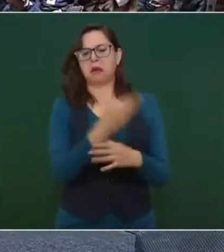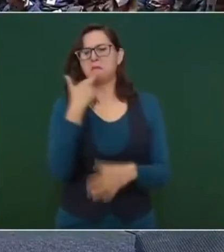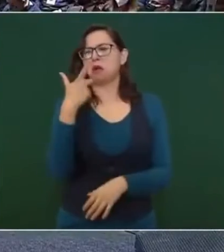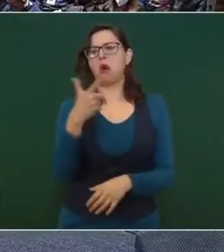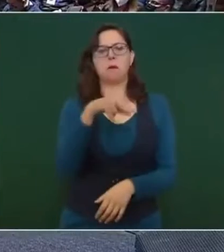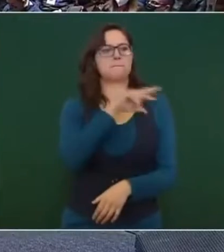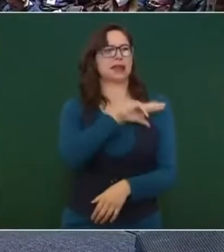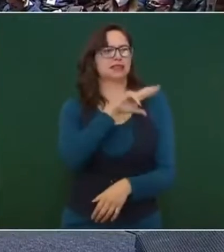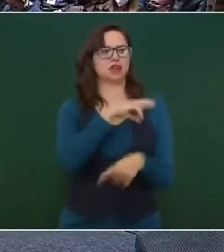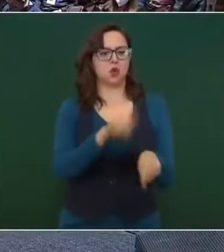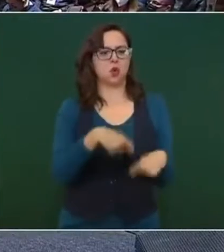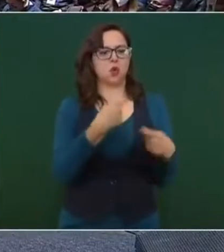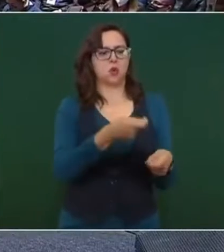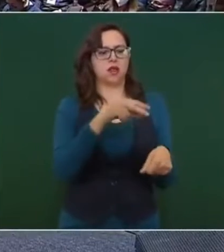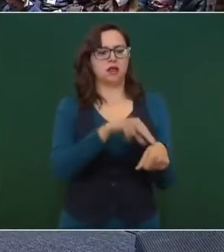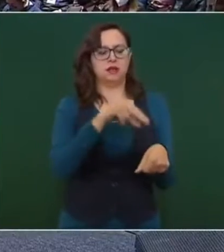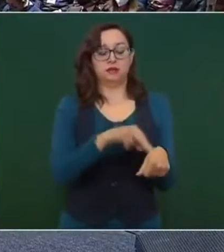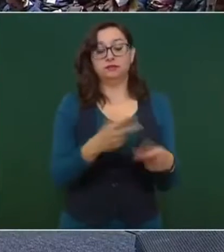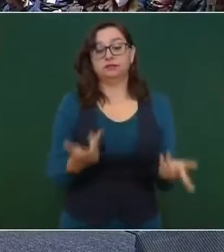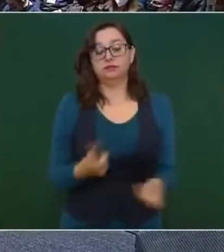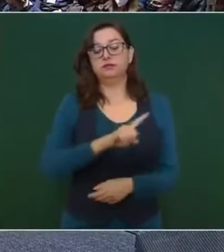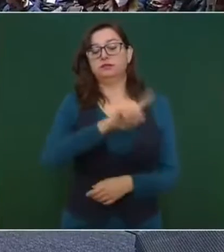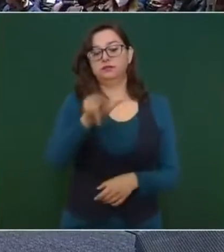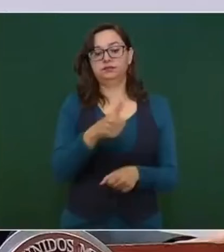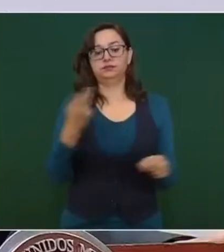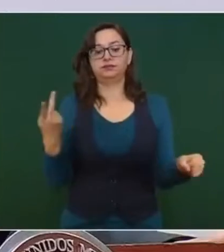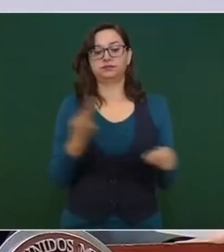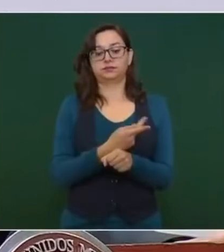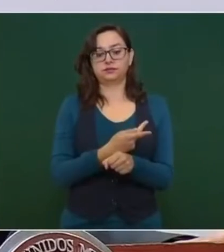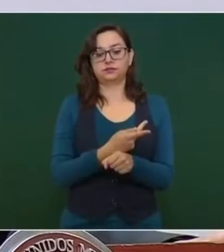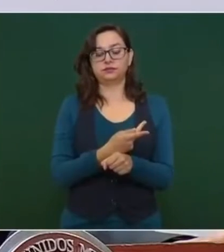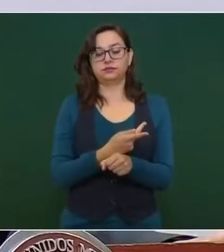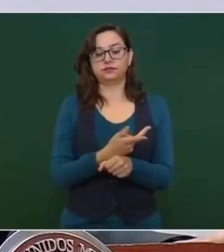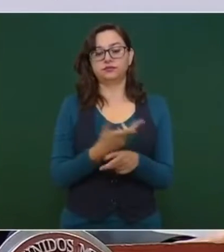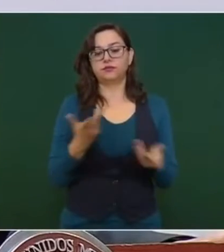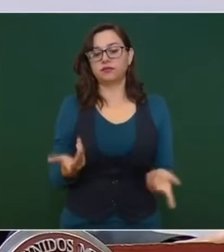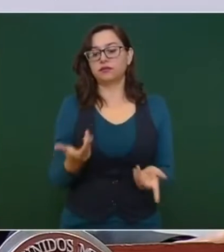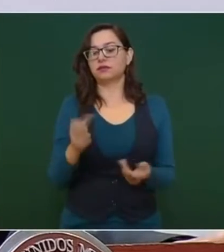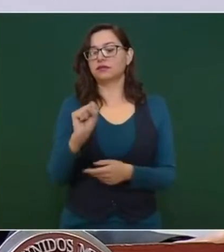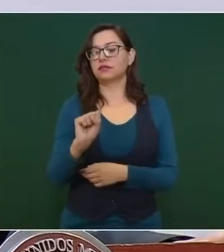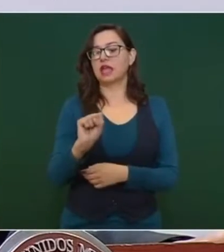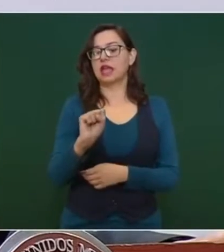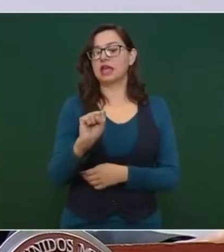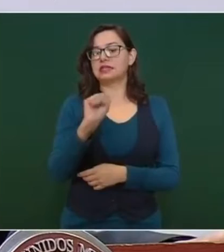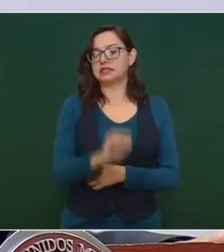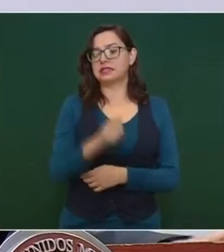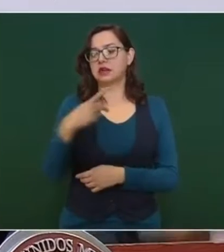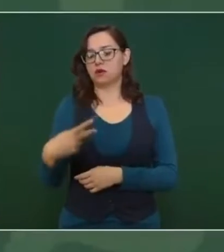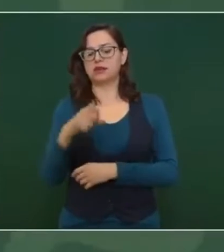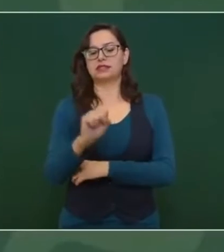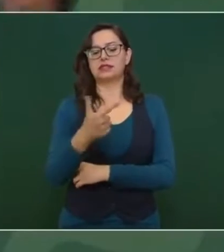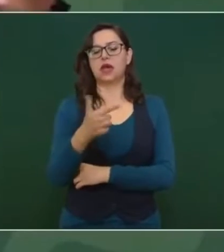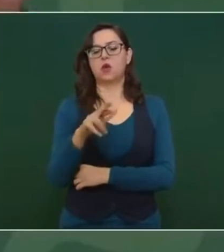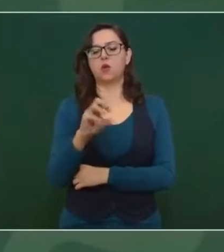complementó después con el modelo de protección social en salud, conocido más comúnmente como Seguro Popular, en donde